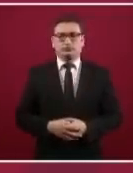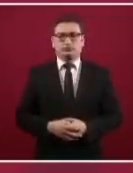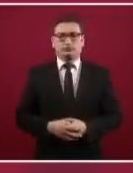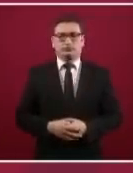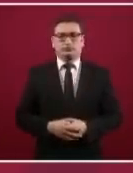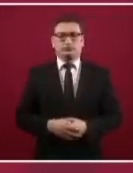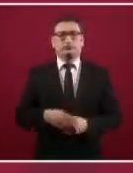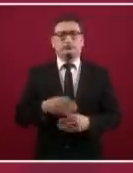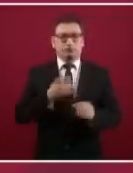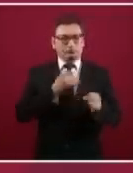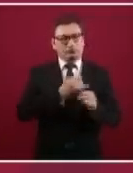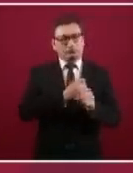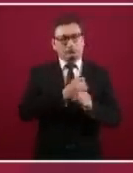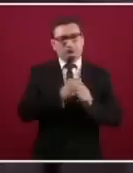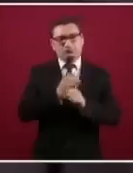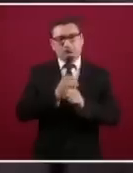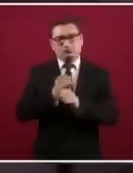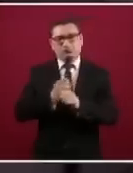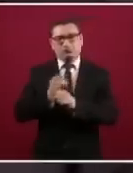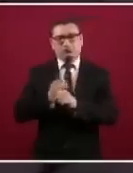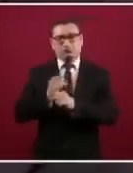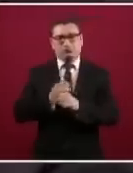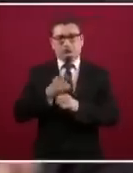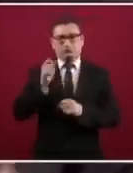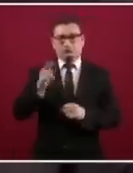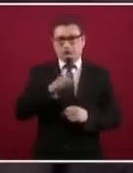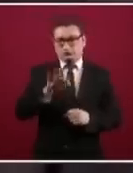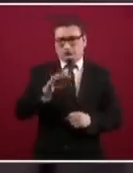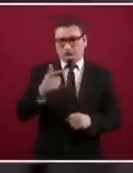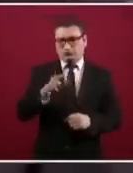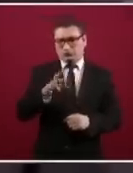una investigación en la Fiscalía.